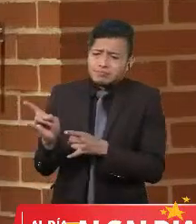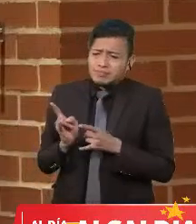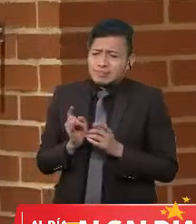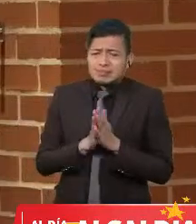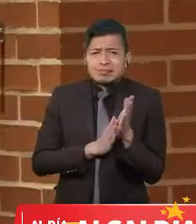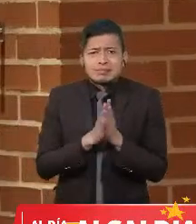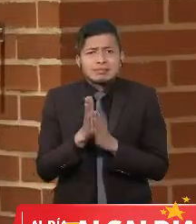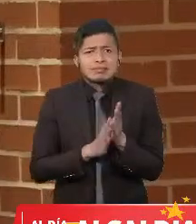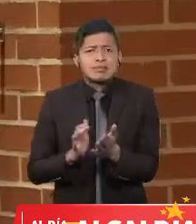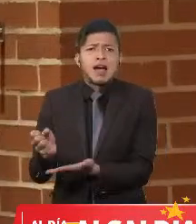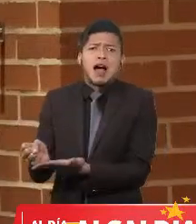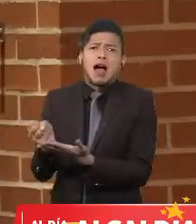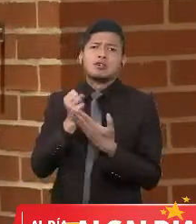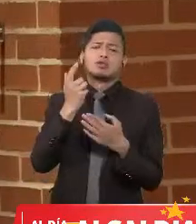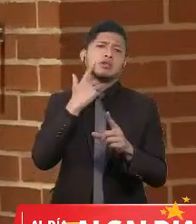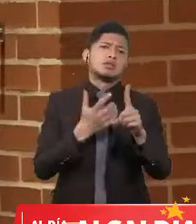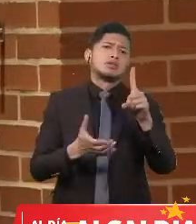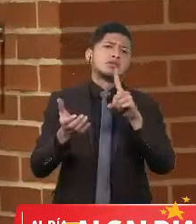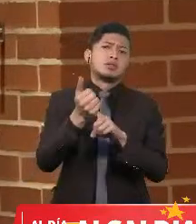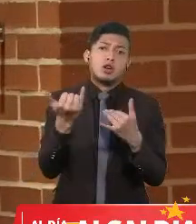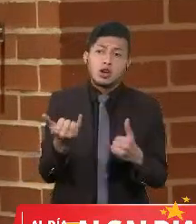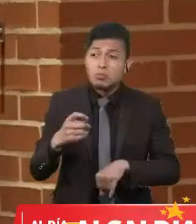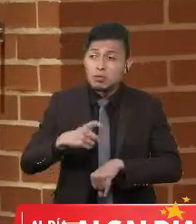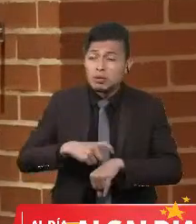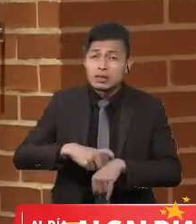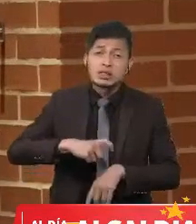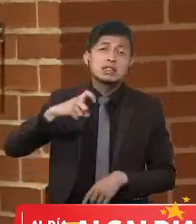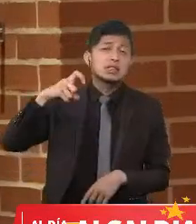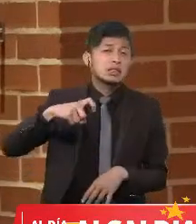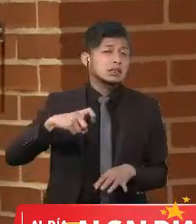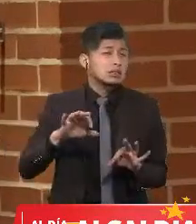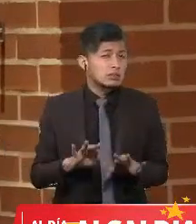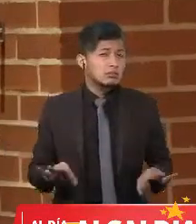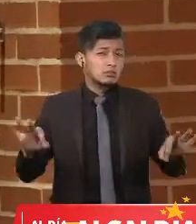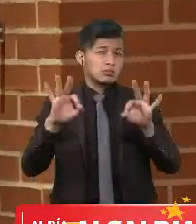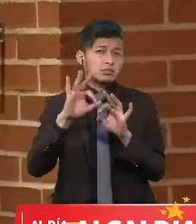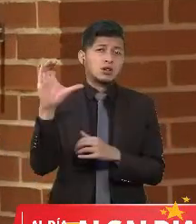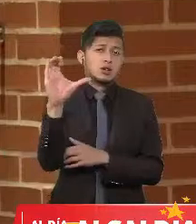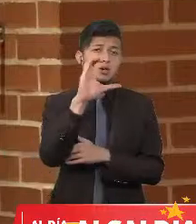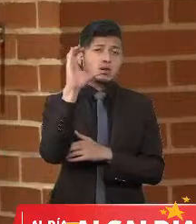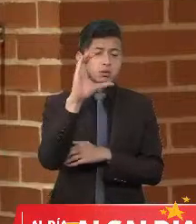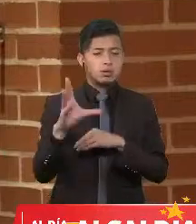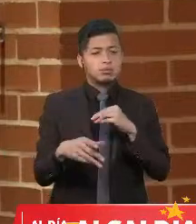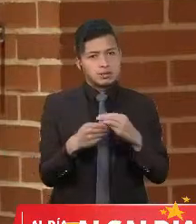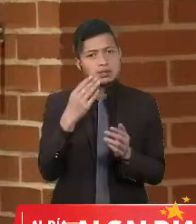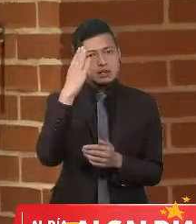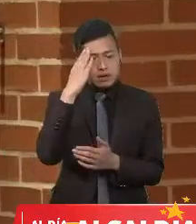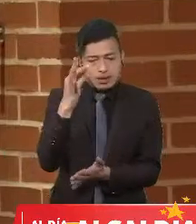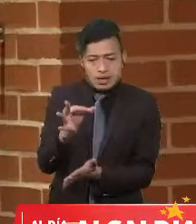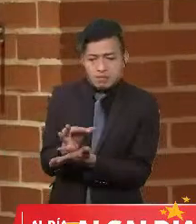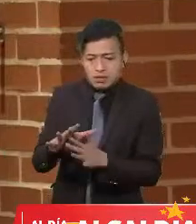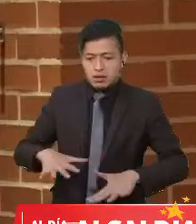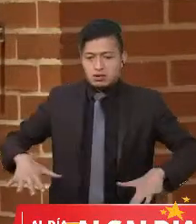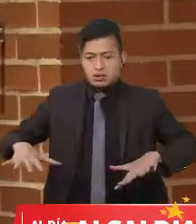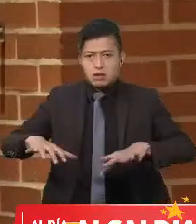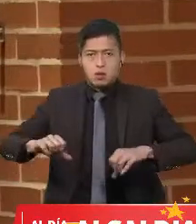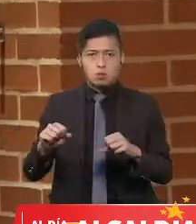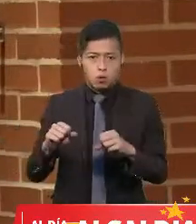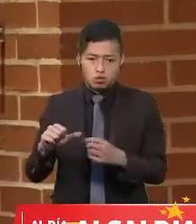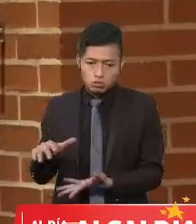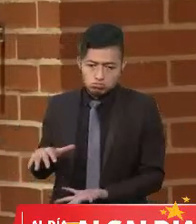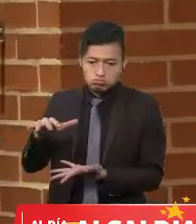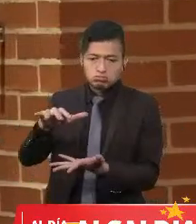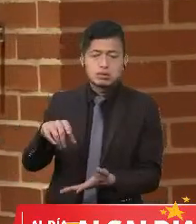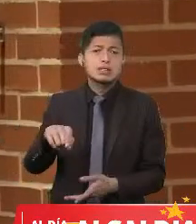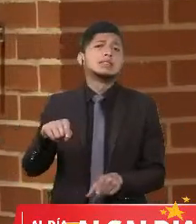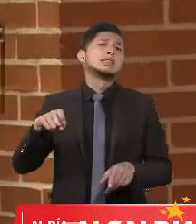ayuda haya llegado en el momento en que más lo necesitábamos los colombianos y, por supuesto, a la ciudad capital, Bogotá, donde tanto